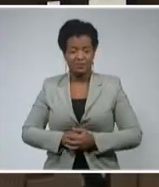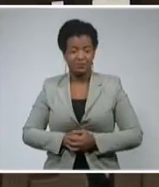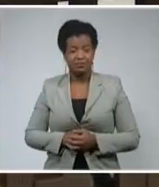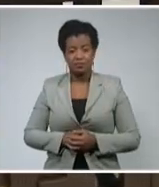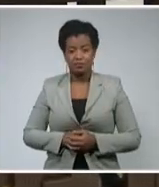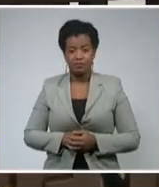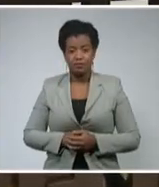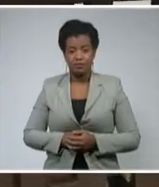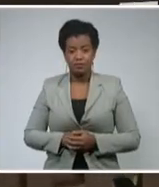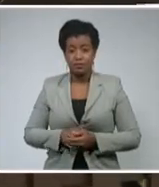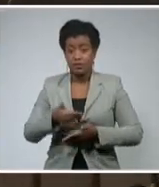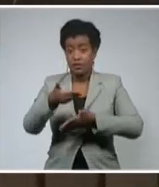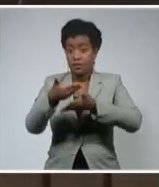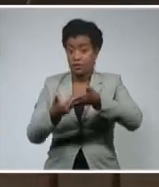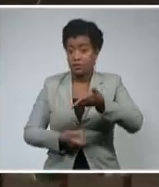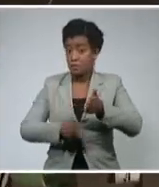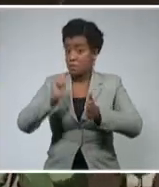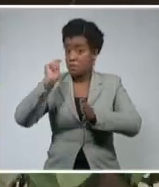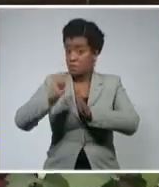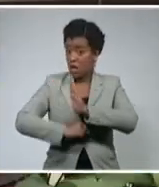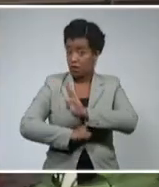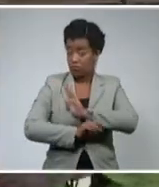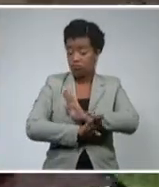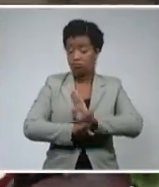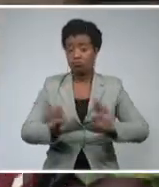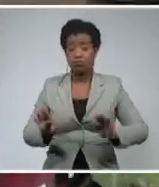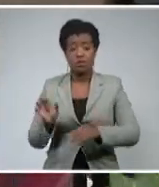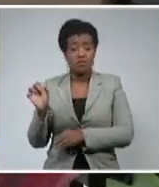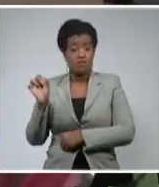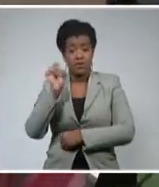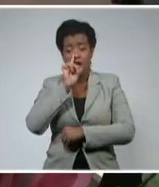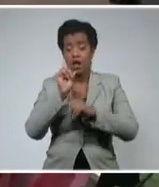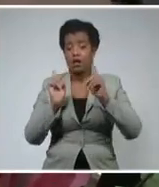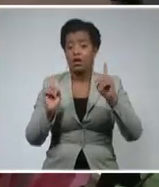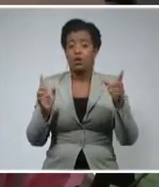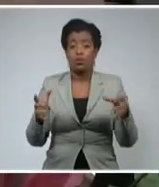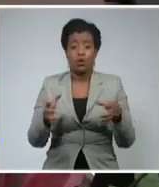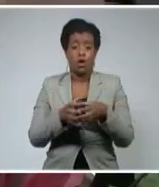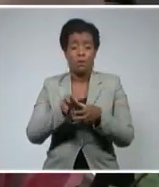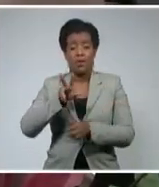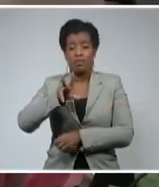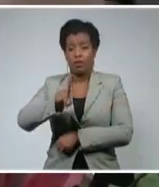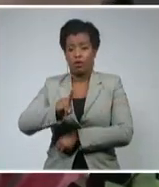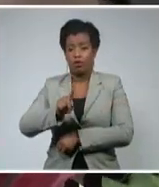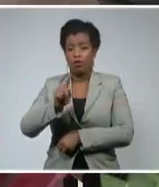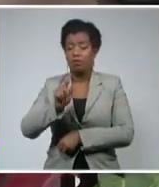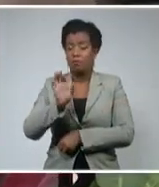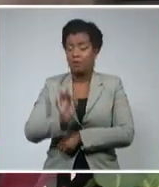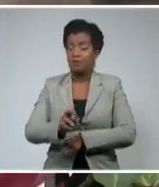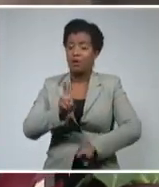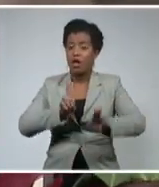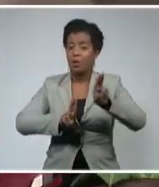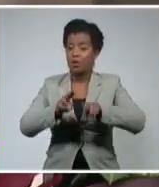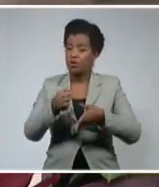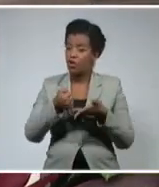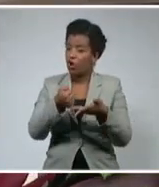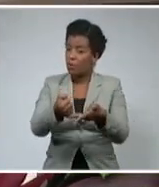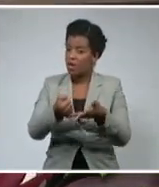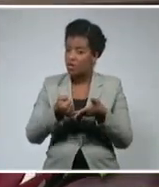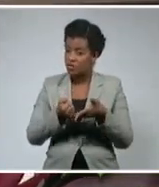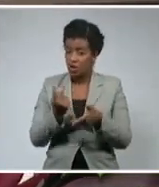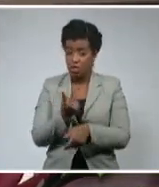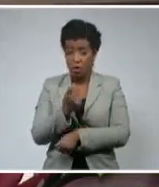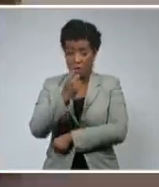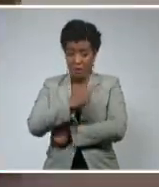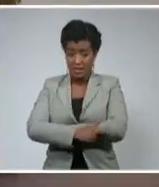El acta final de la 21 reunión de la Comisión Intergubernamental del Convenio de Cooperación entre Cuba y Venezuela